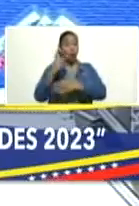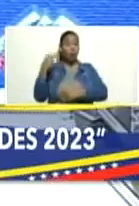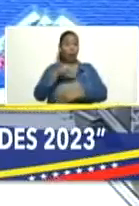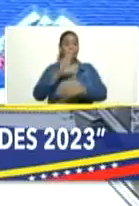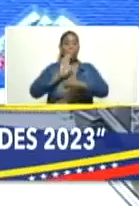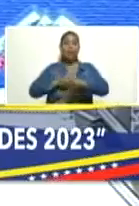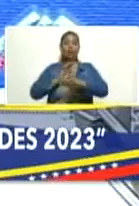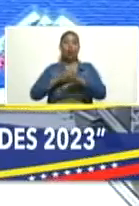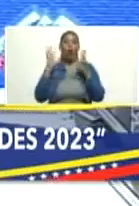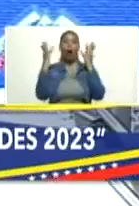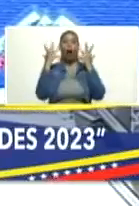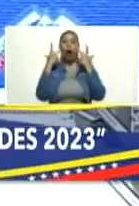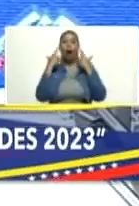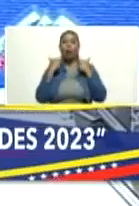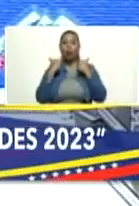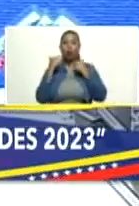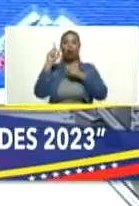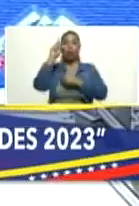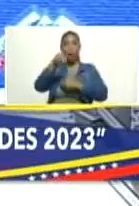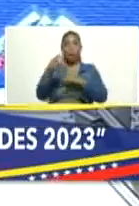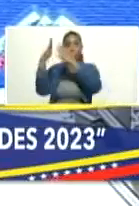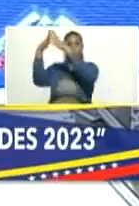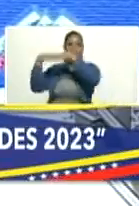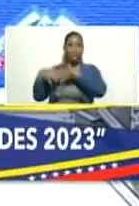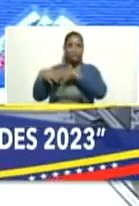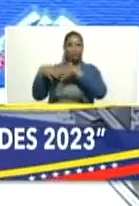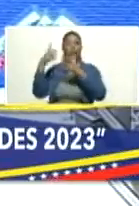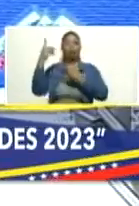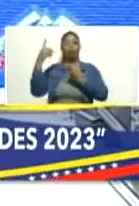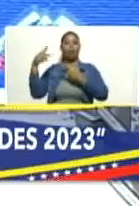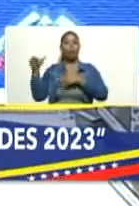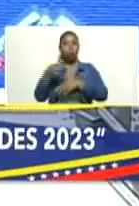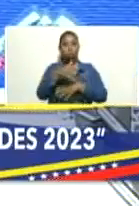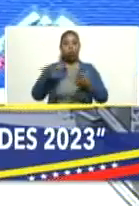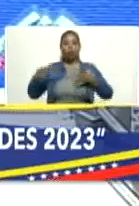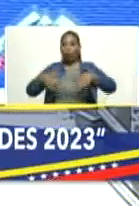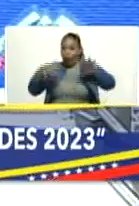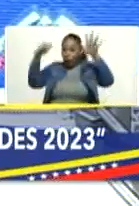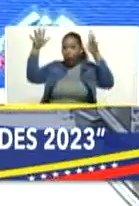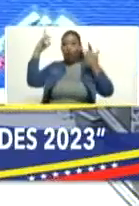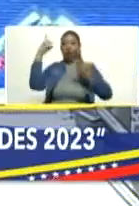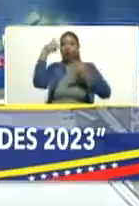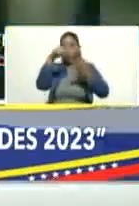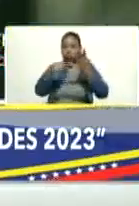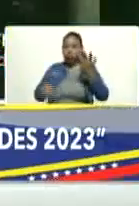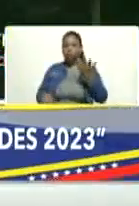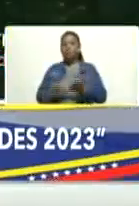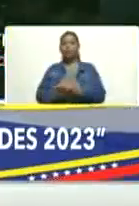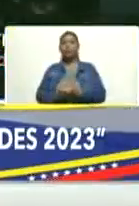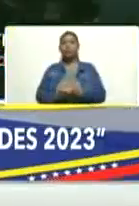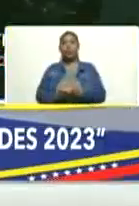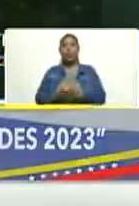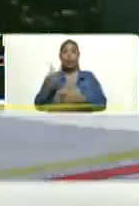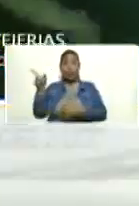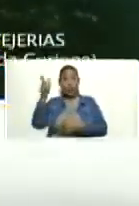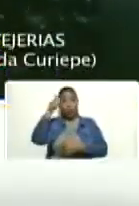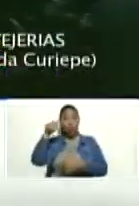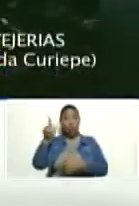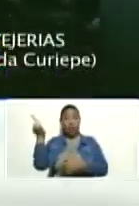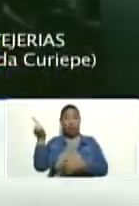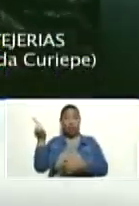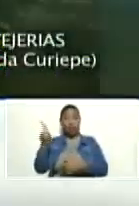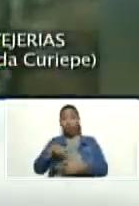del castaño. Un fenómeno extremo, donde un grupo de nubes, bueno, se posiciona sobre una población, descarga,